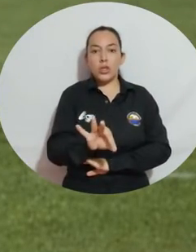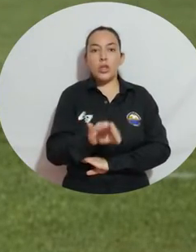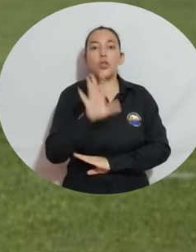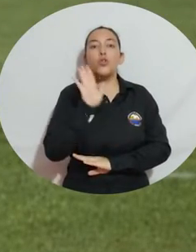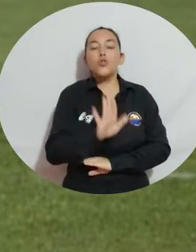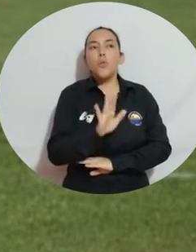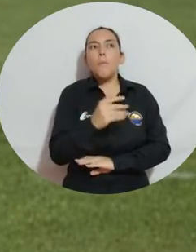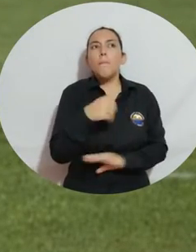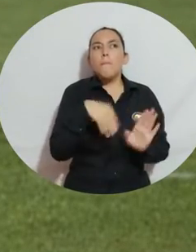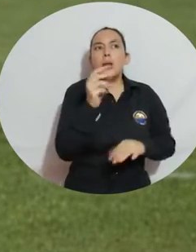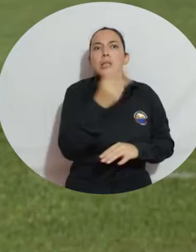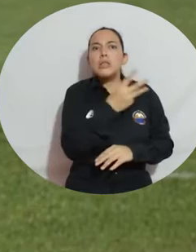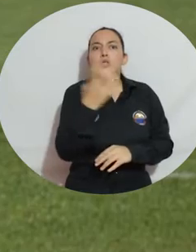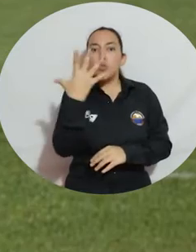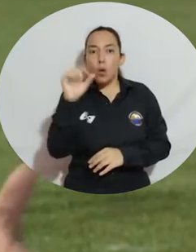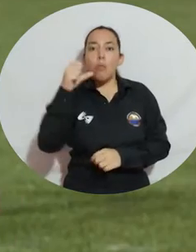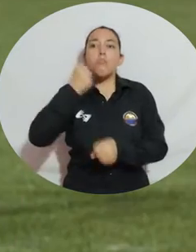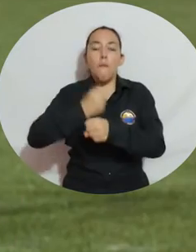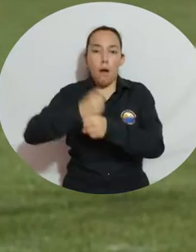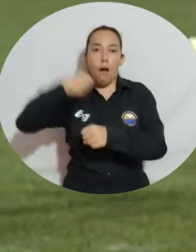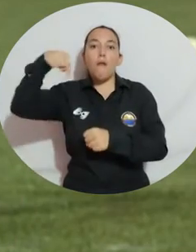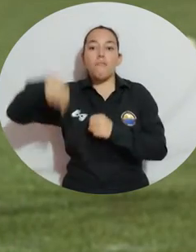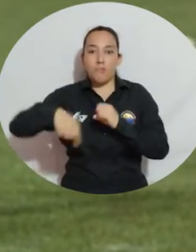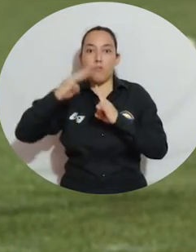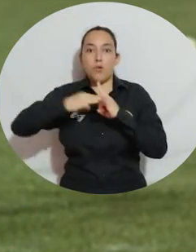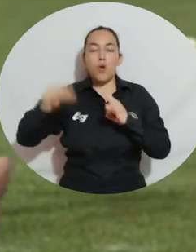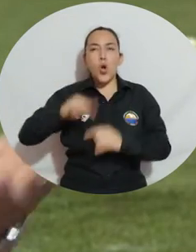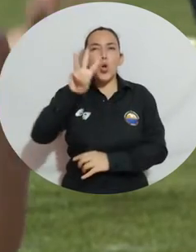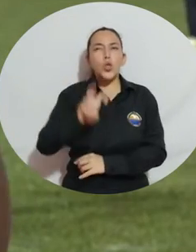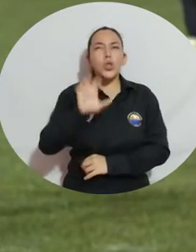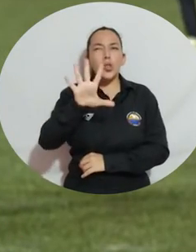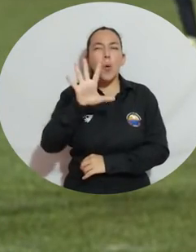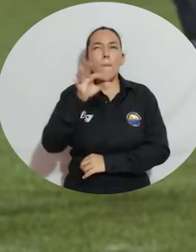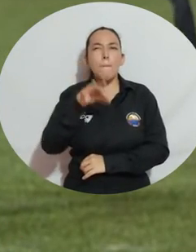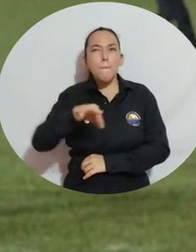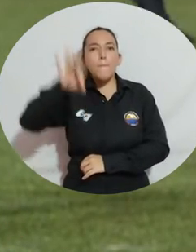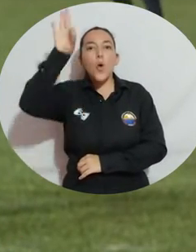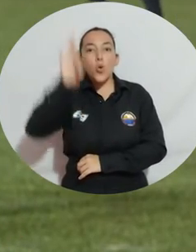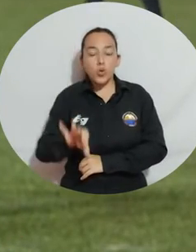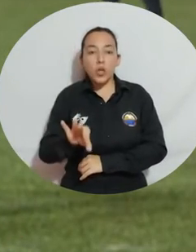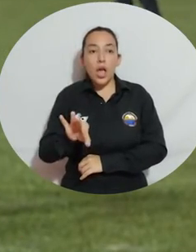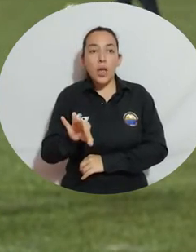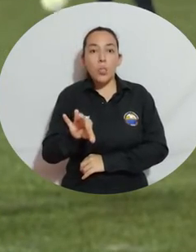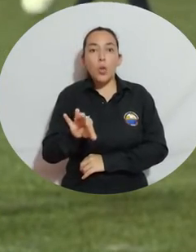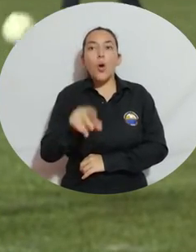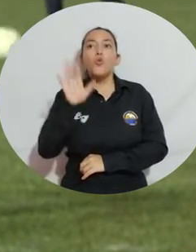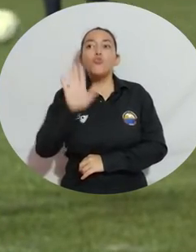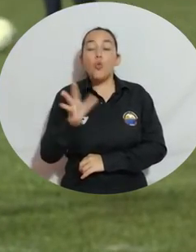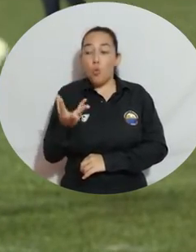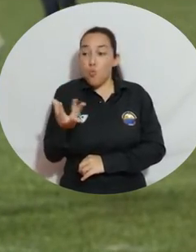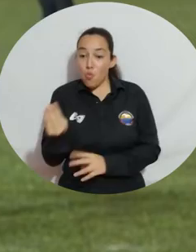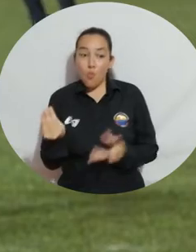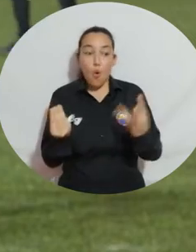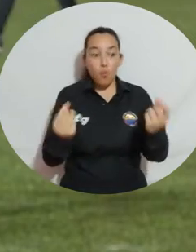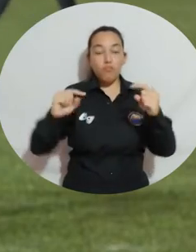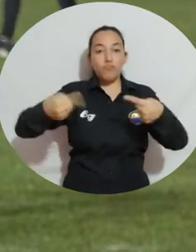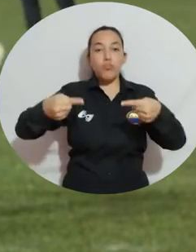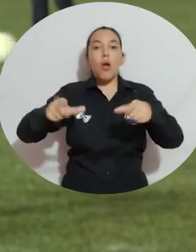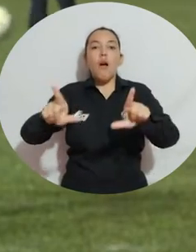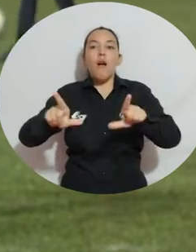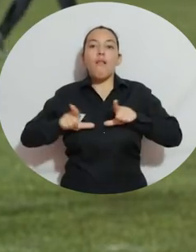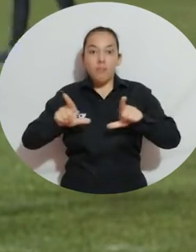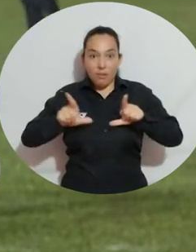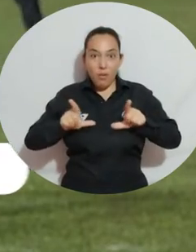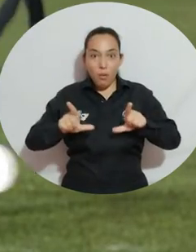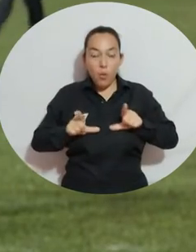integrantes de estos más de 350 trabajan aquí en la universidad y el 85% restante, el que conforman los equipos,